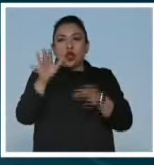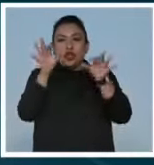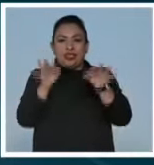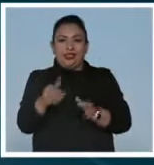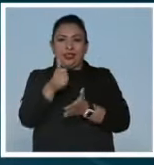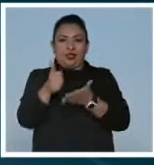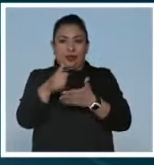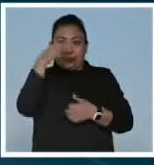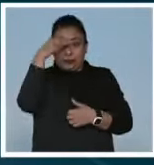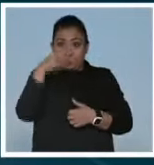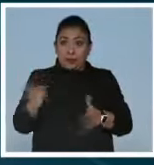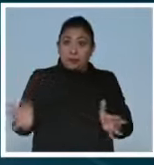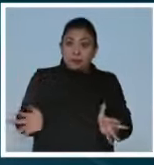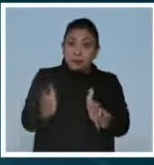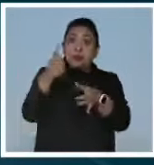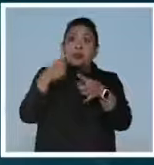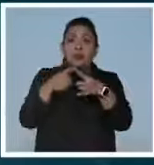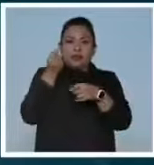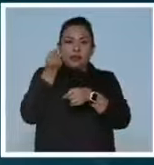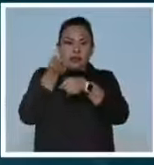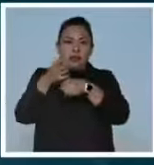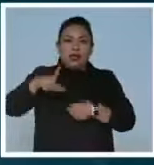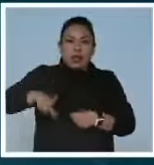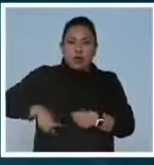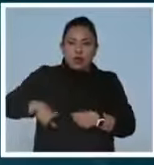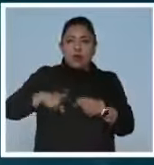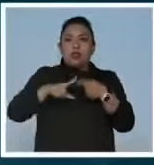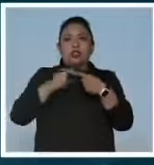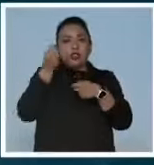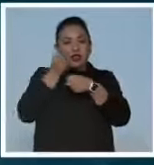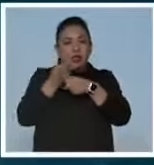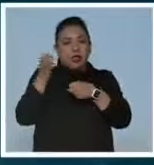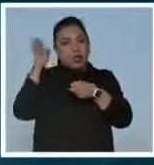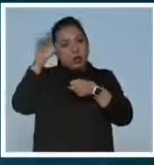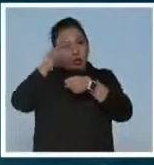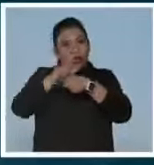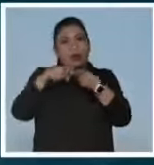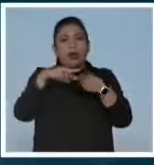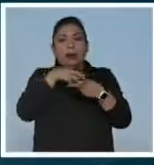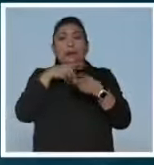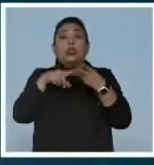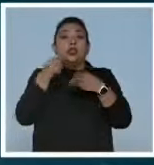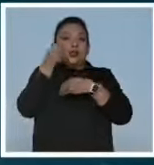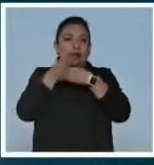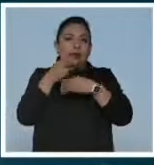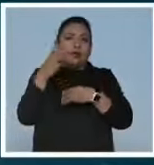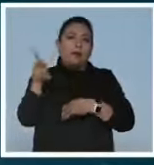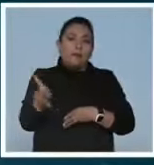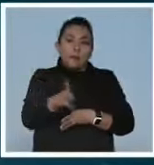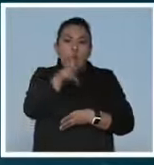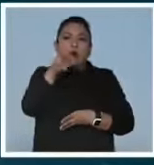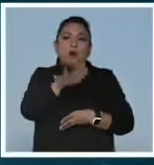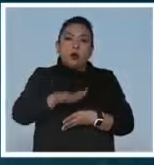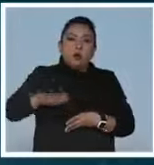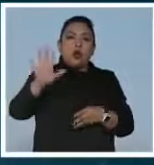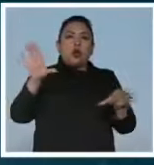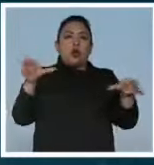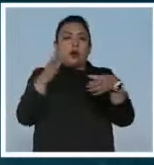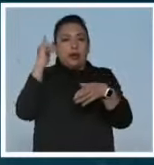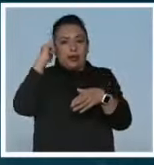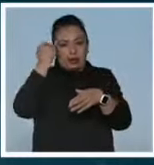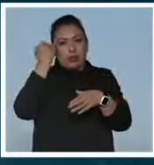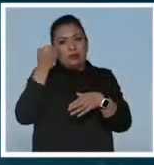de México, impulsada por la Secretaría de Gobierno, la Secretaría de Cultura Capitalina y la Secretaría de Pueblos, Barrios y Comunidades